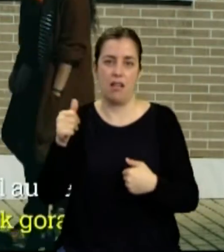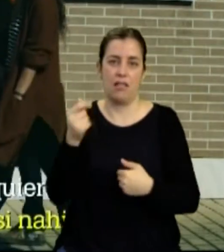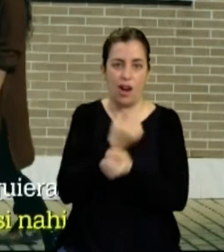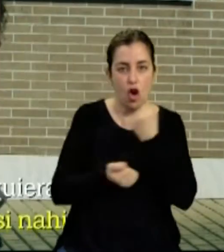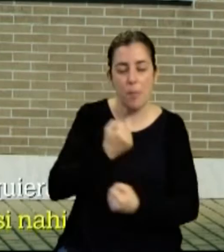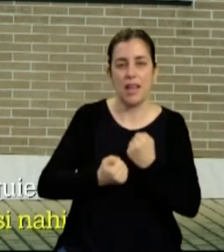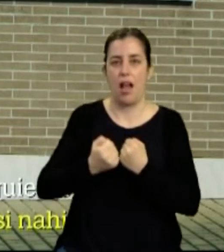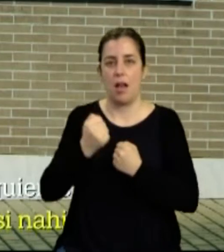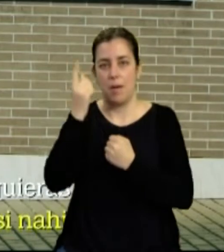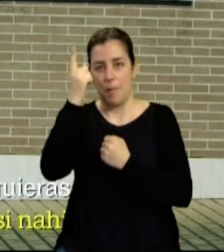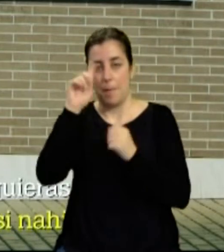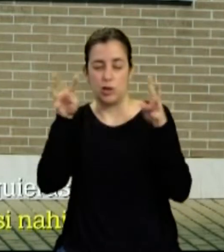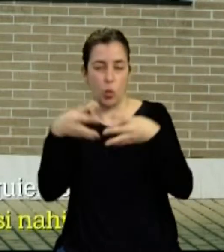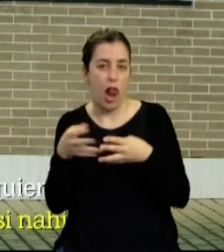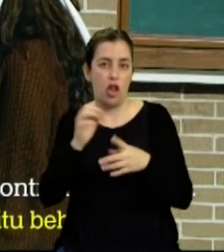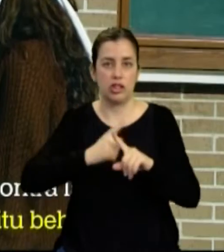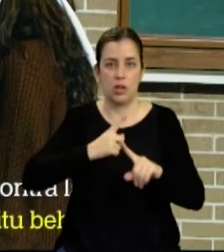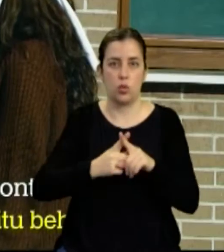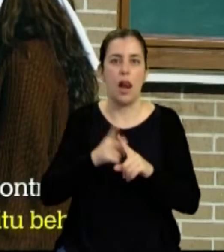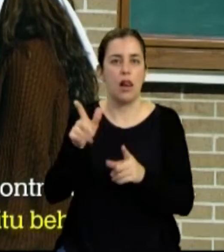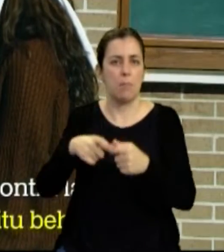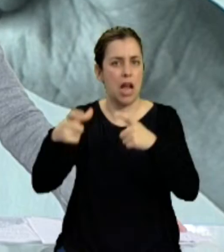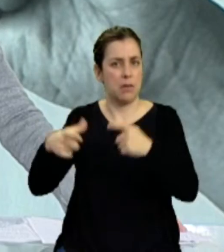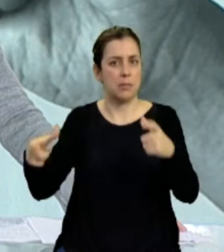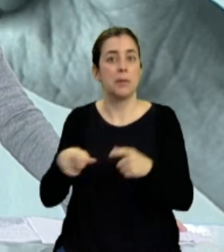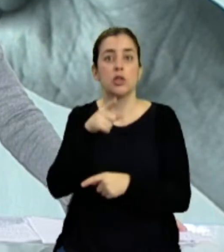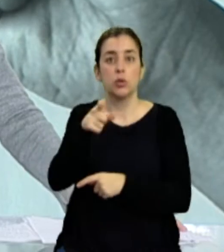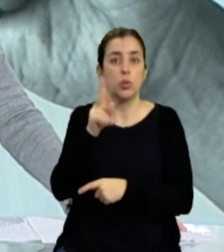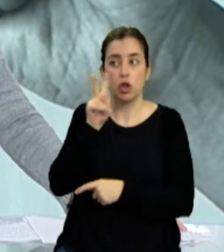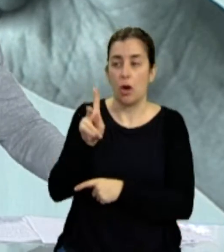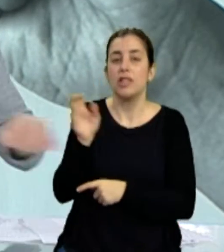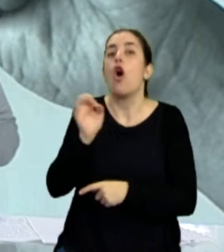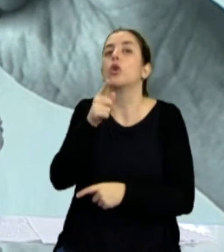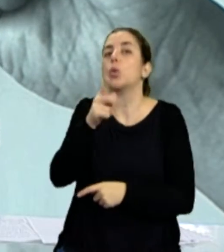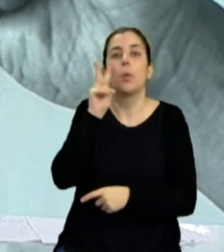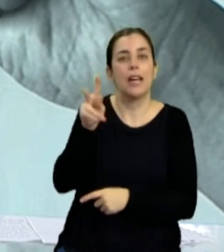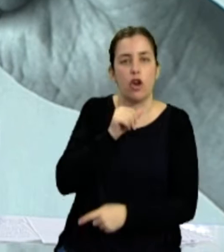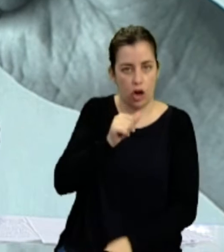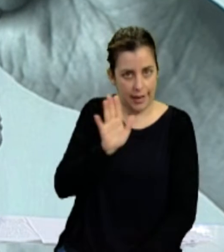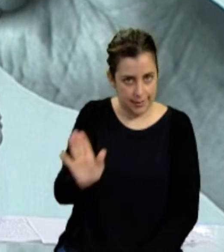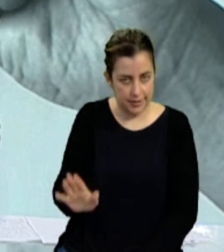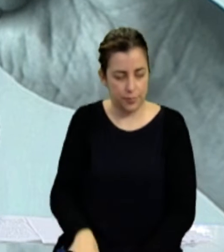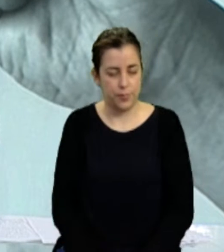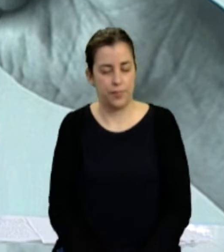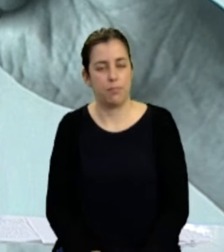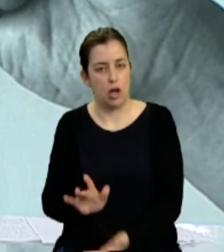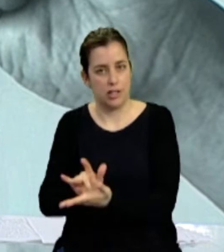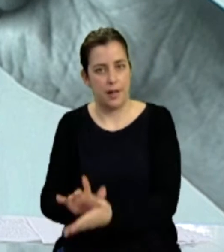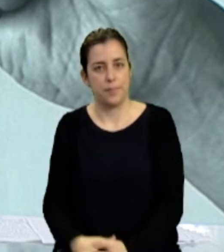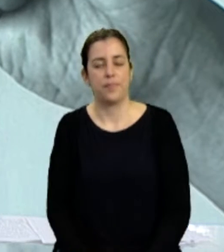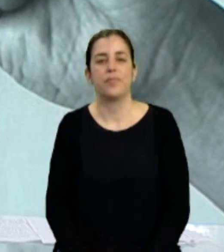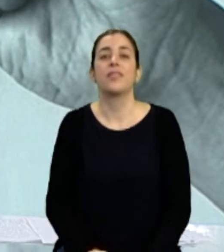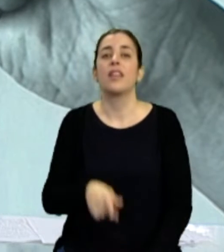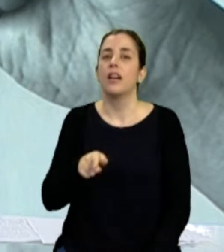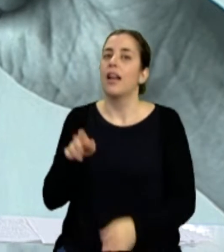aumenta, aunque tú no las veas o no las quieras ver. Tenemos que terminar con la... Bueno, forma parte de una campaña del Gobierno de